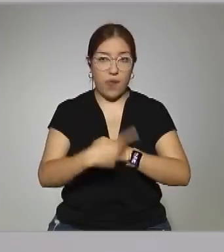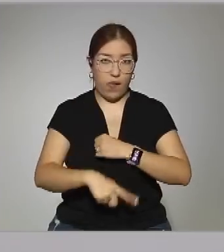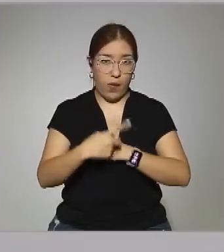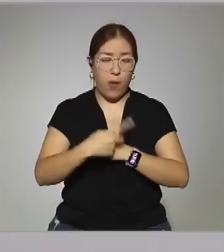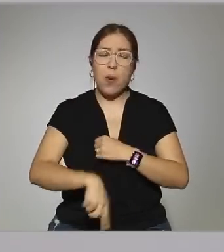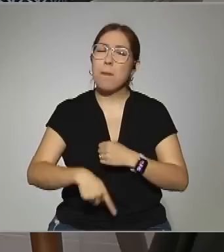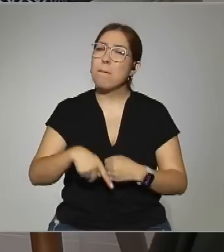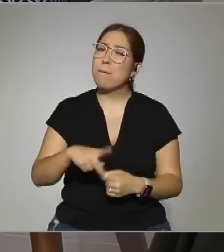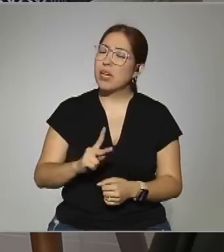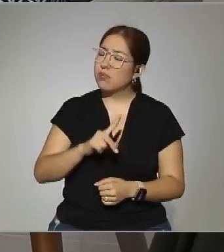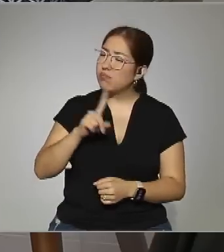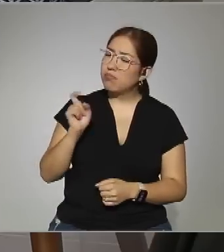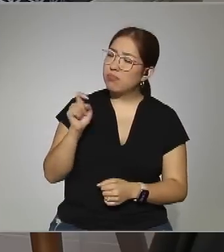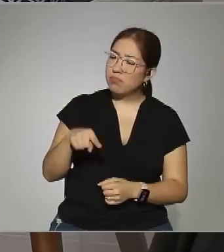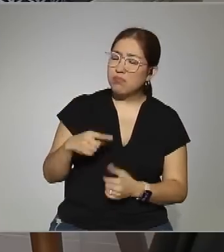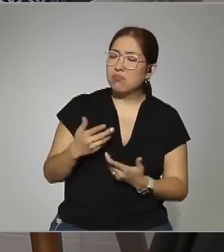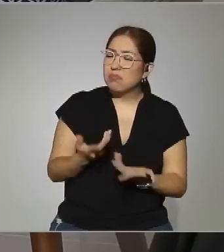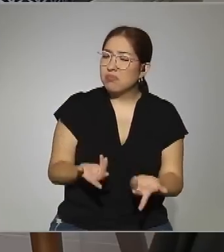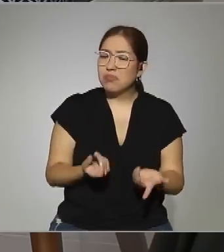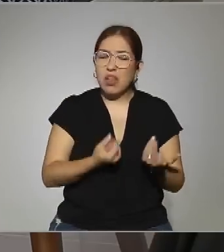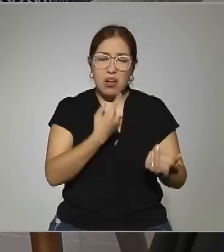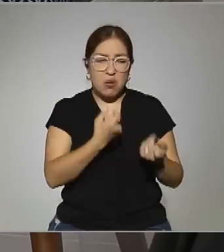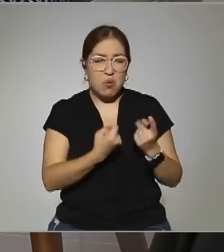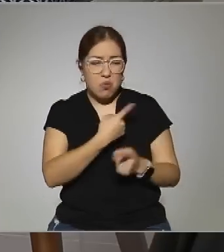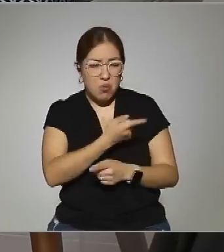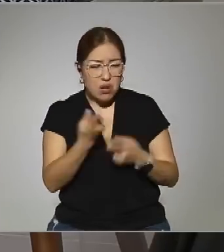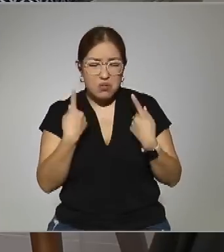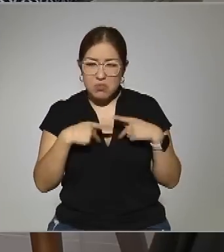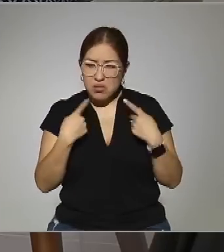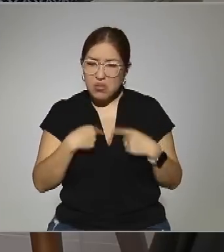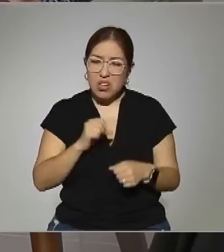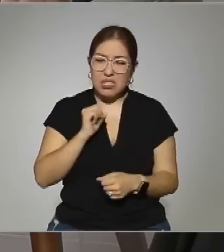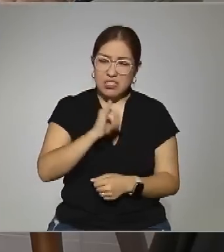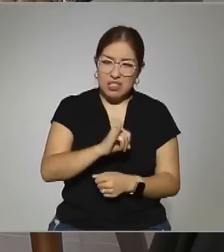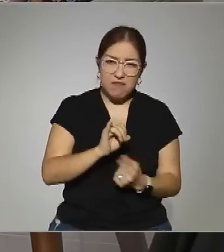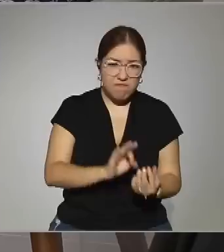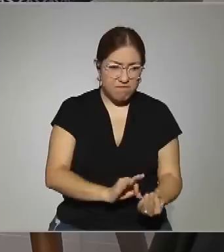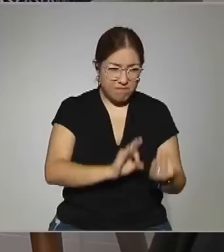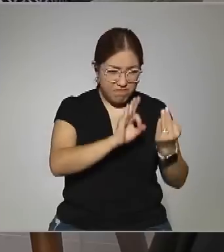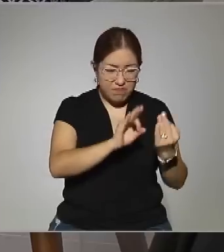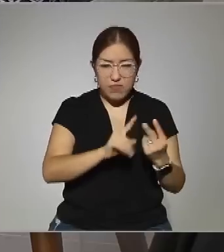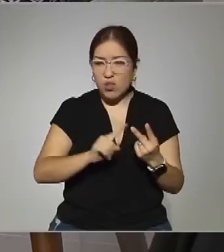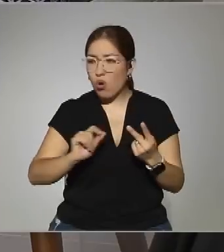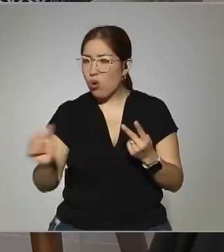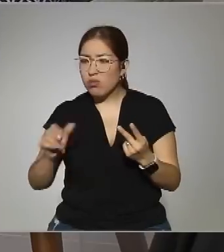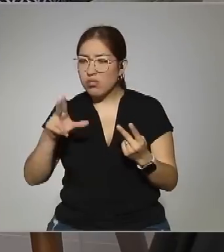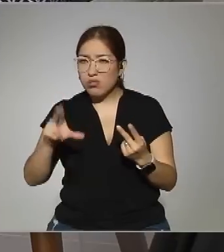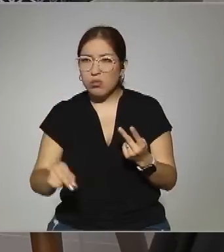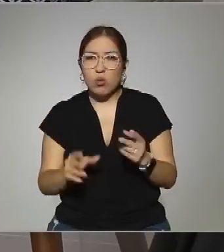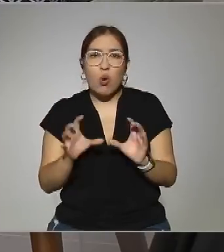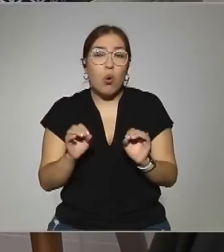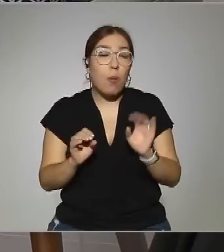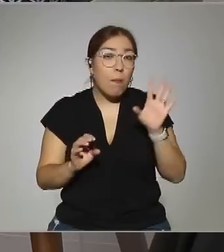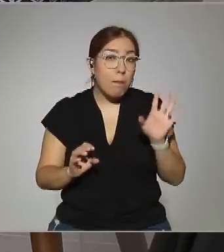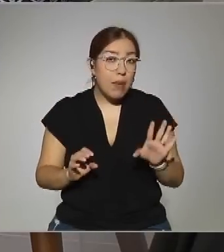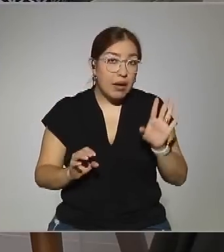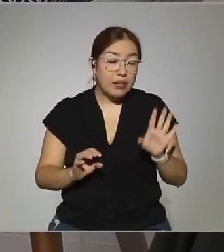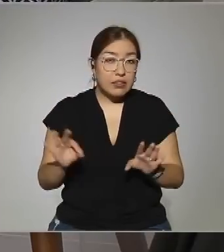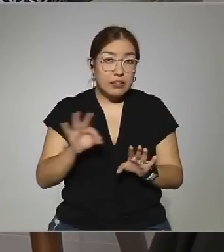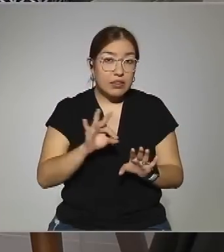¿por qué hay personas que sí lo enfrentan de una manera y otras que de otra manera? ¿O parecería que unas